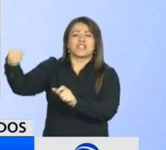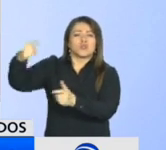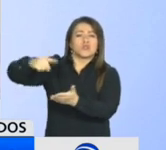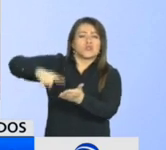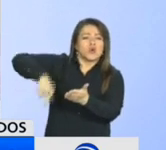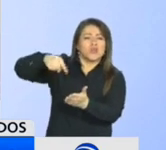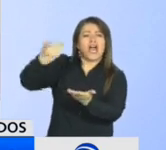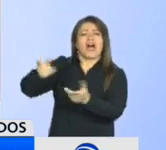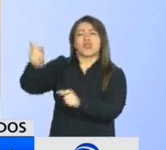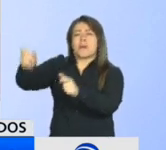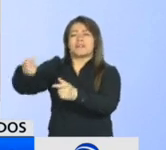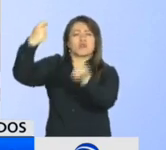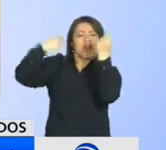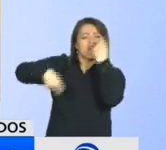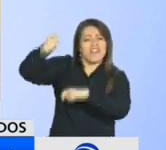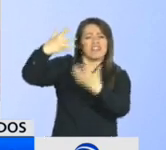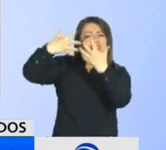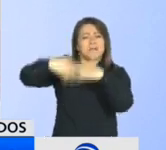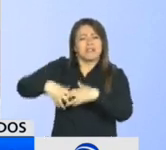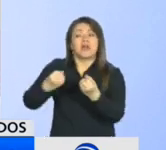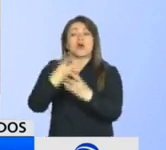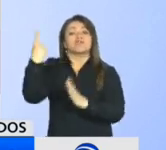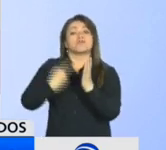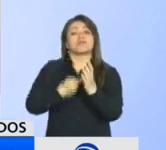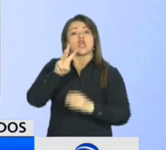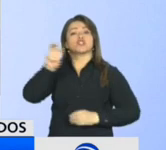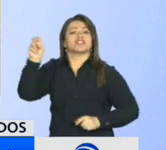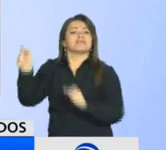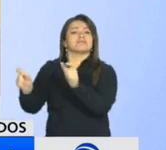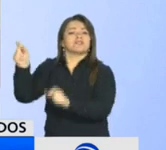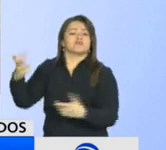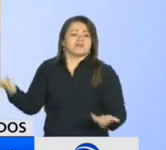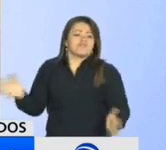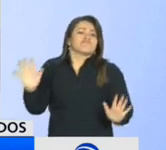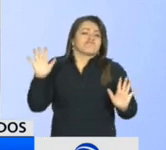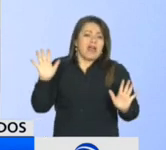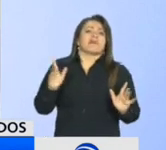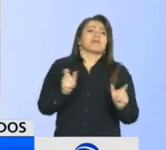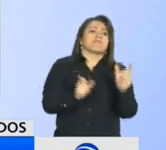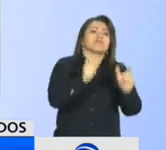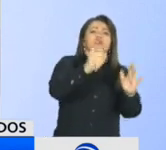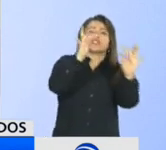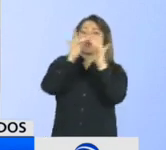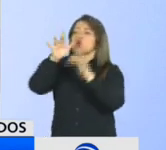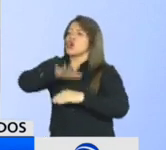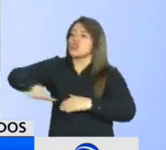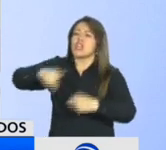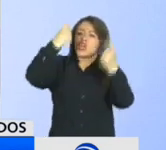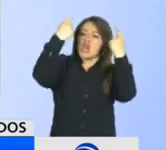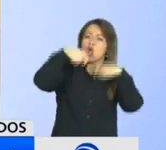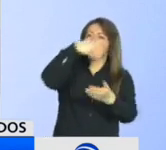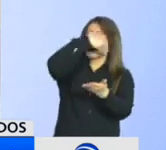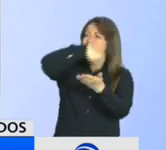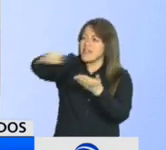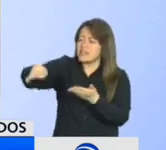son clientes y son más de 1.800 clientes, y proveedores también, hay mucha